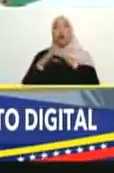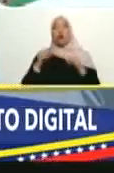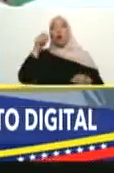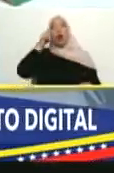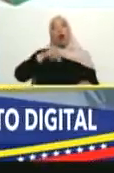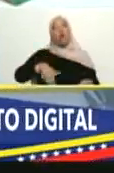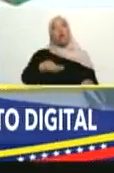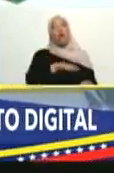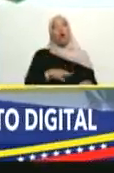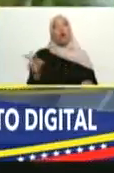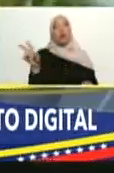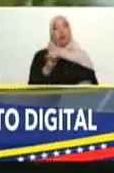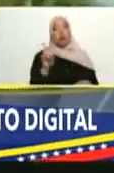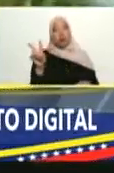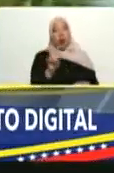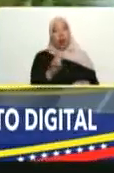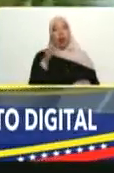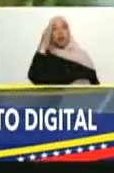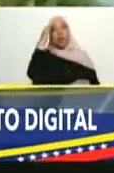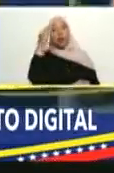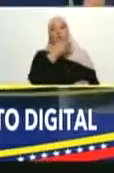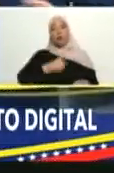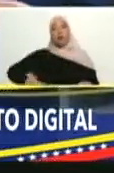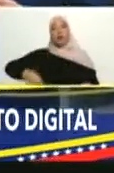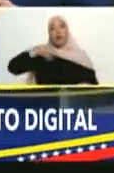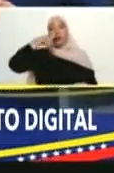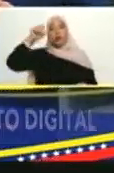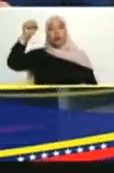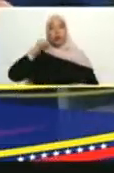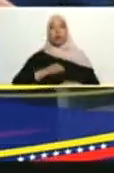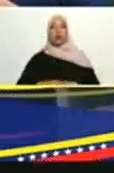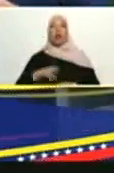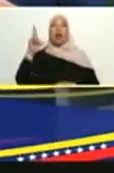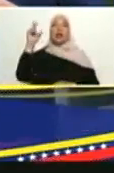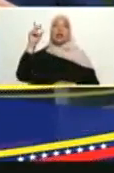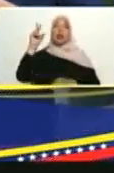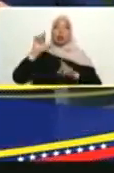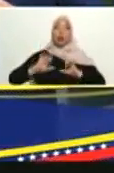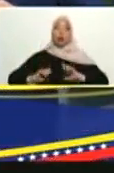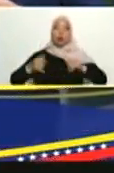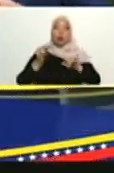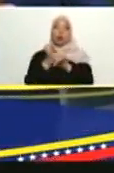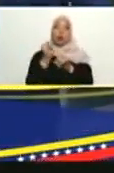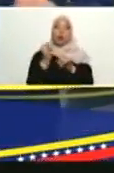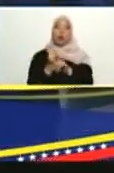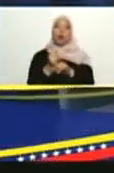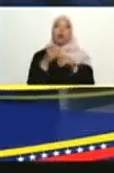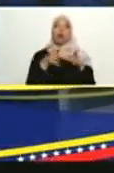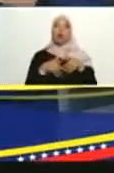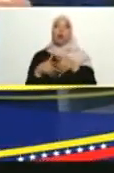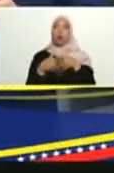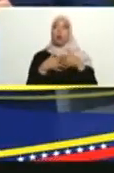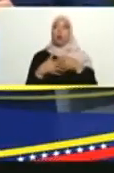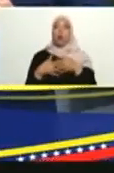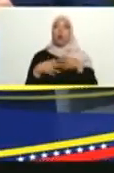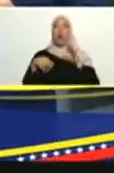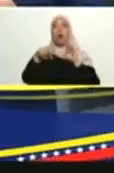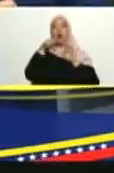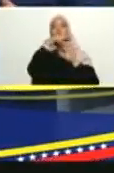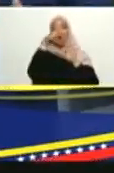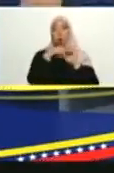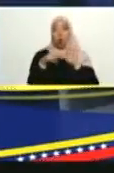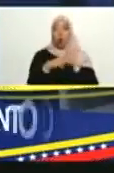venezolano. Nos encontramos aquí en nuestra segunda apertura de la zona del emprendedor digital, siguiendo los lineamientos que